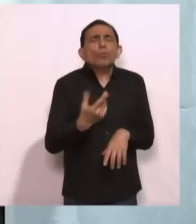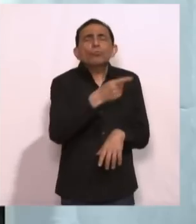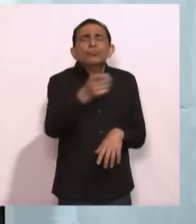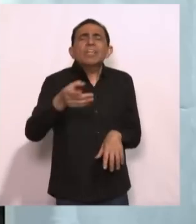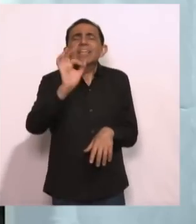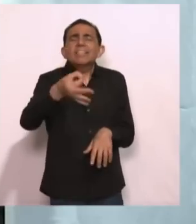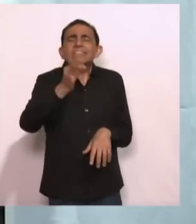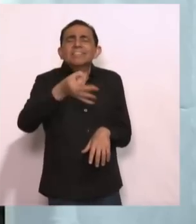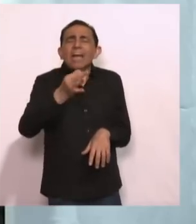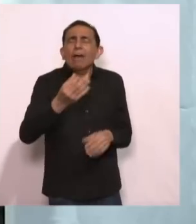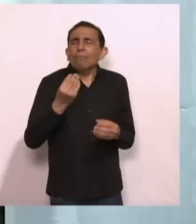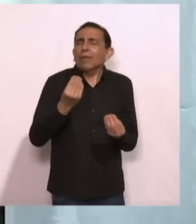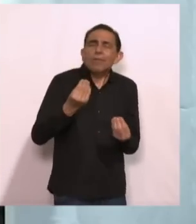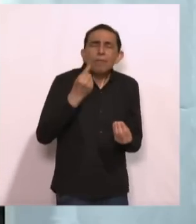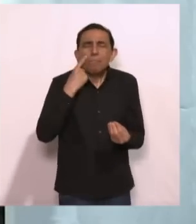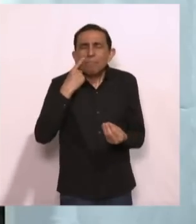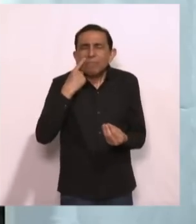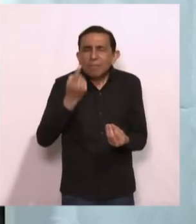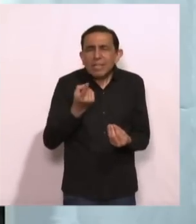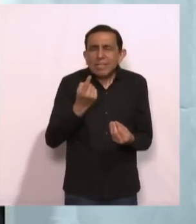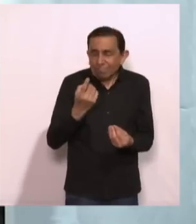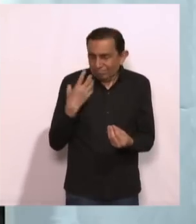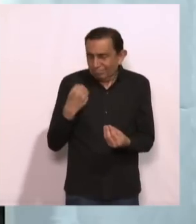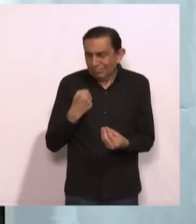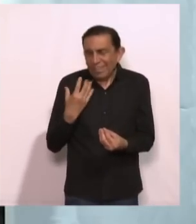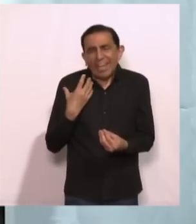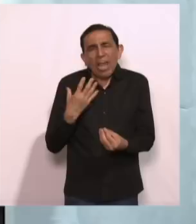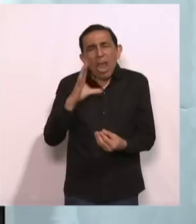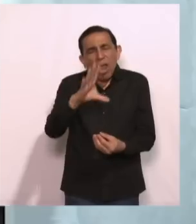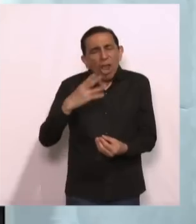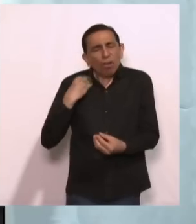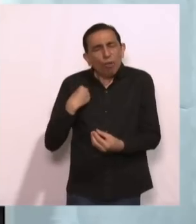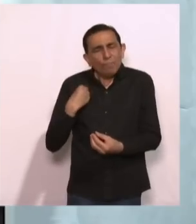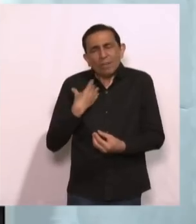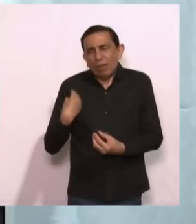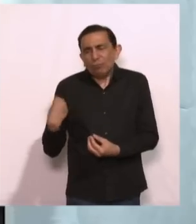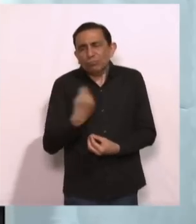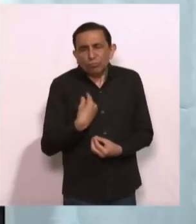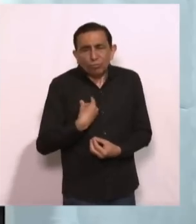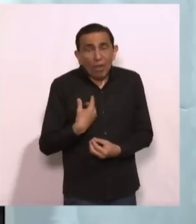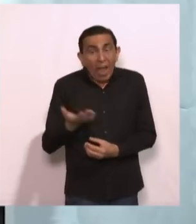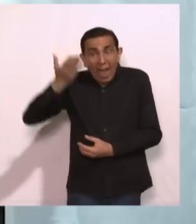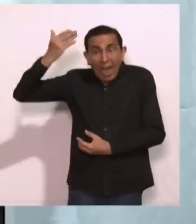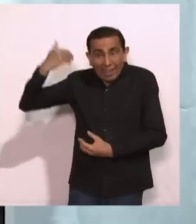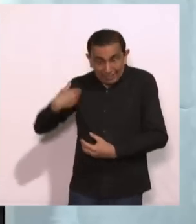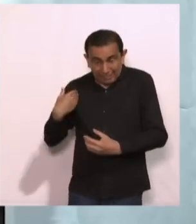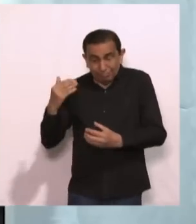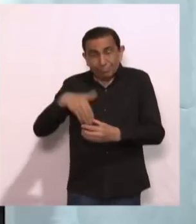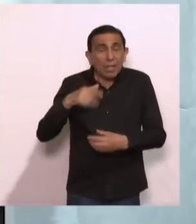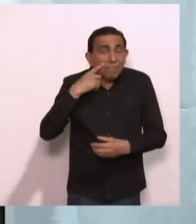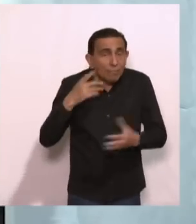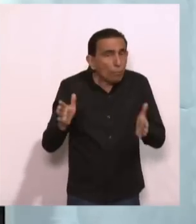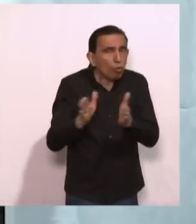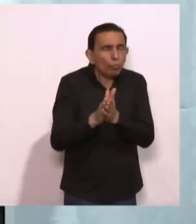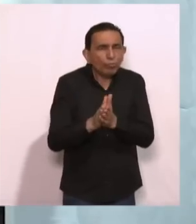saben cómo deben seguir nuestro ejemplo. Cuando estábamos entre ustedes, no vivíamos